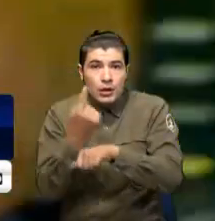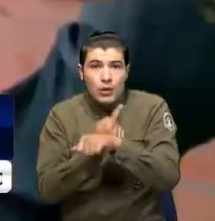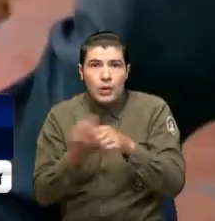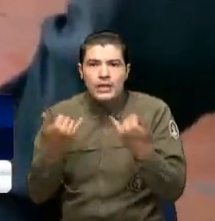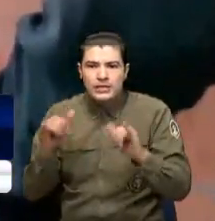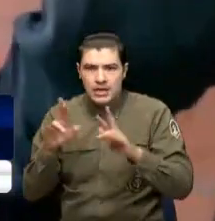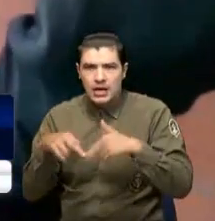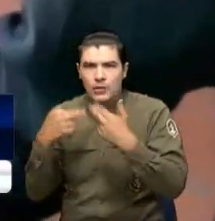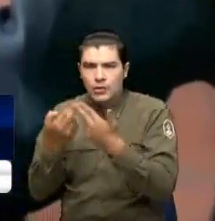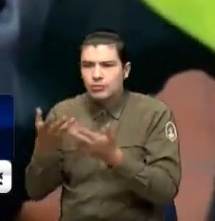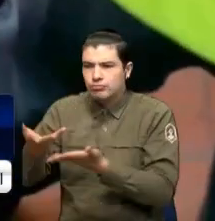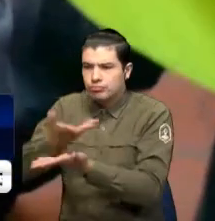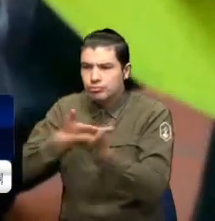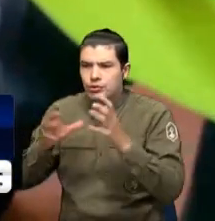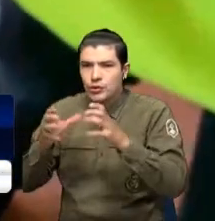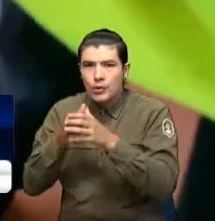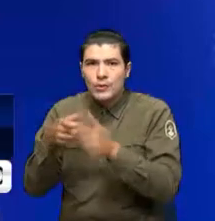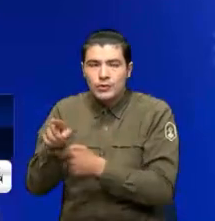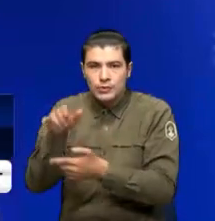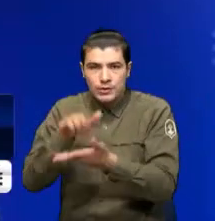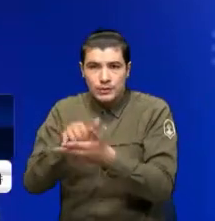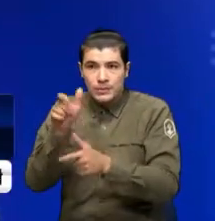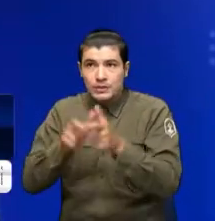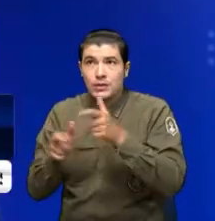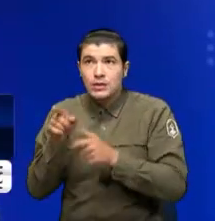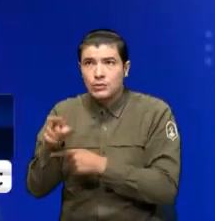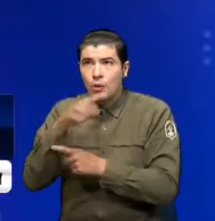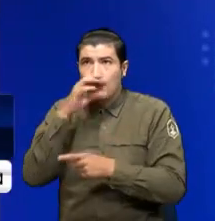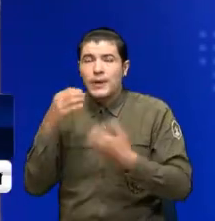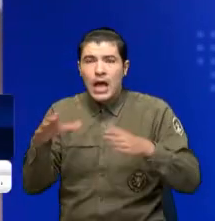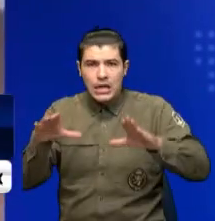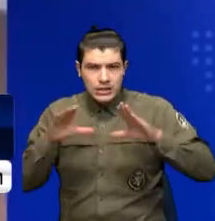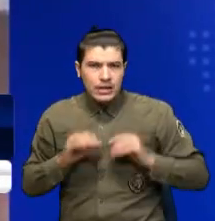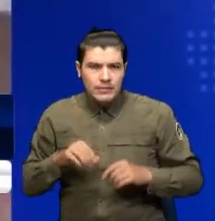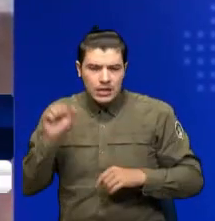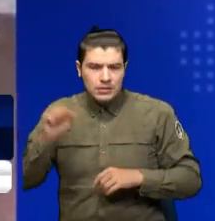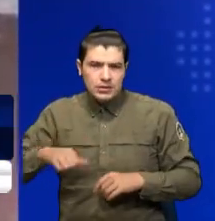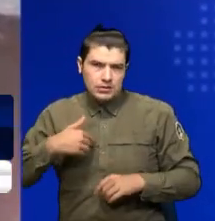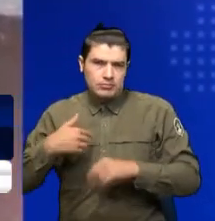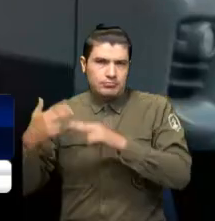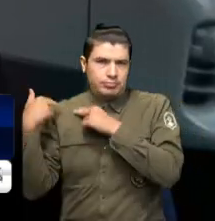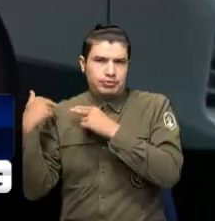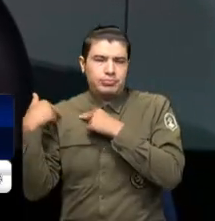las audiencias colectivas en las cuales el capturado aceptó los cargos imputados por homicidio agravado.